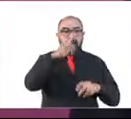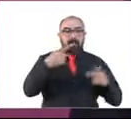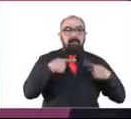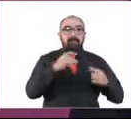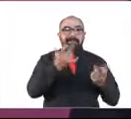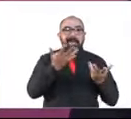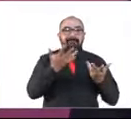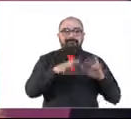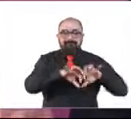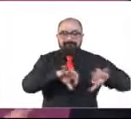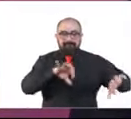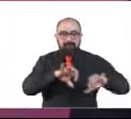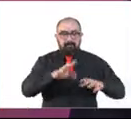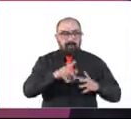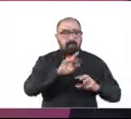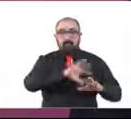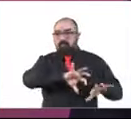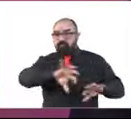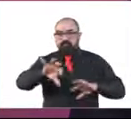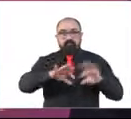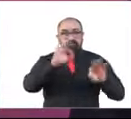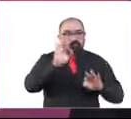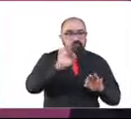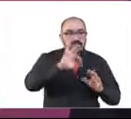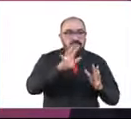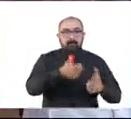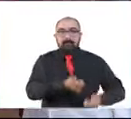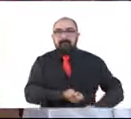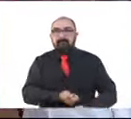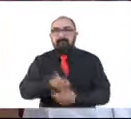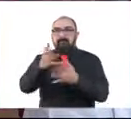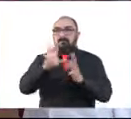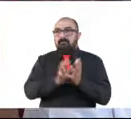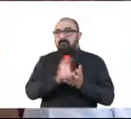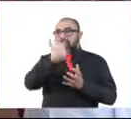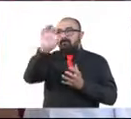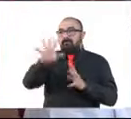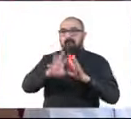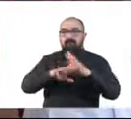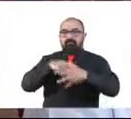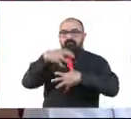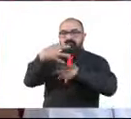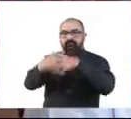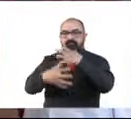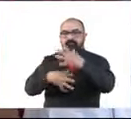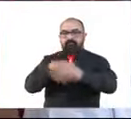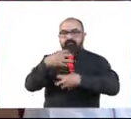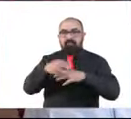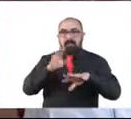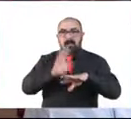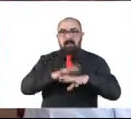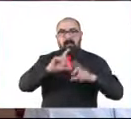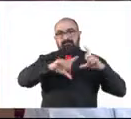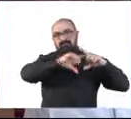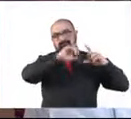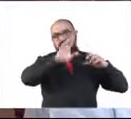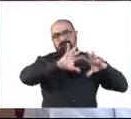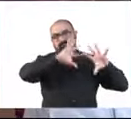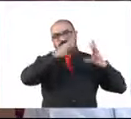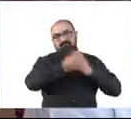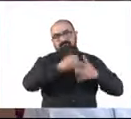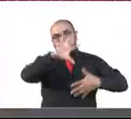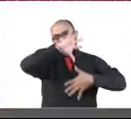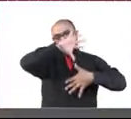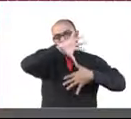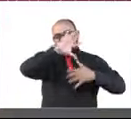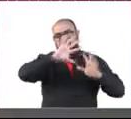llevamos en un porcentaje muy importante, una planta de reciclamiento, que es la planta más moderna de América Latina, que la impulsamos